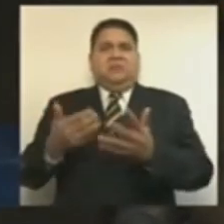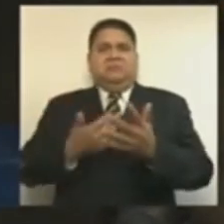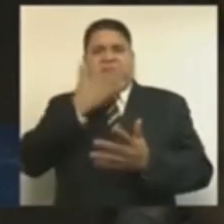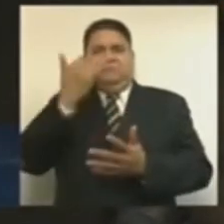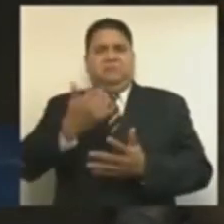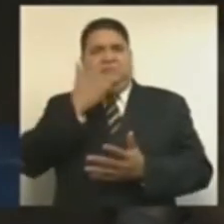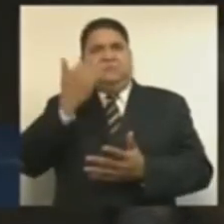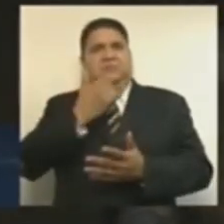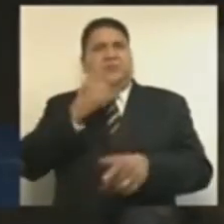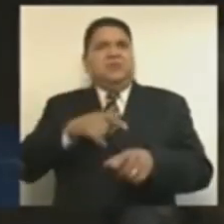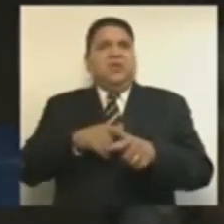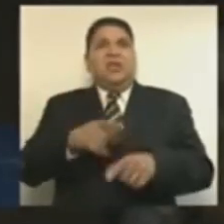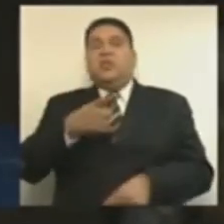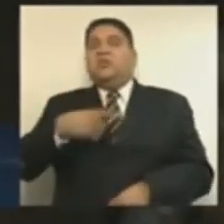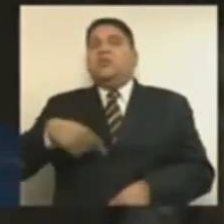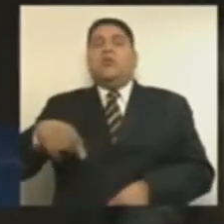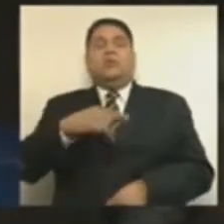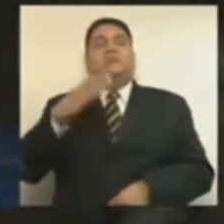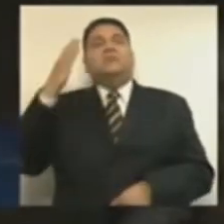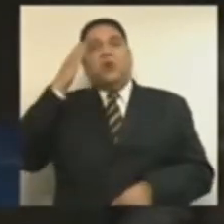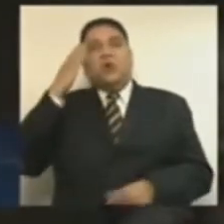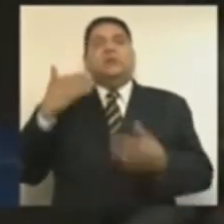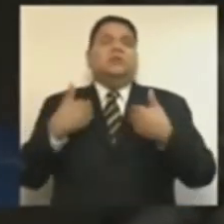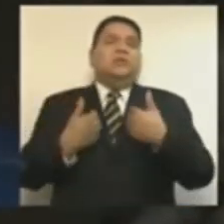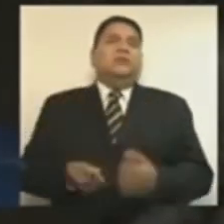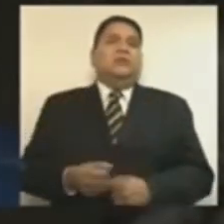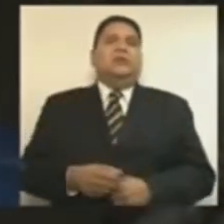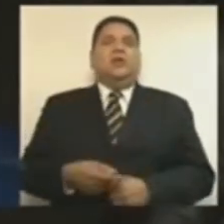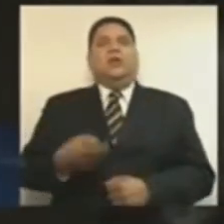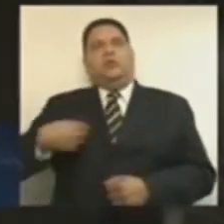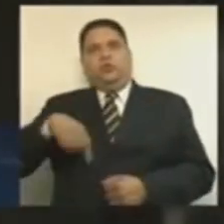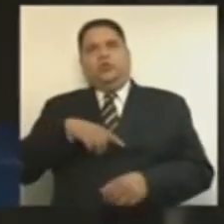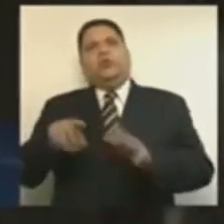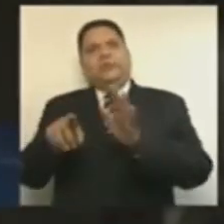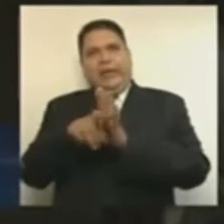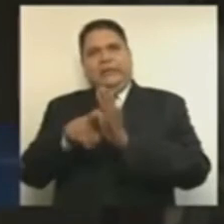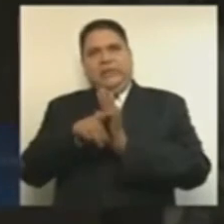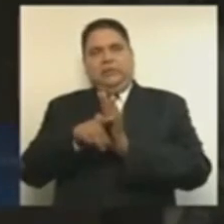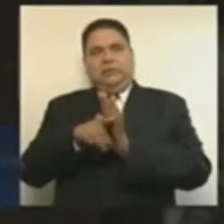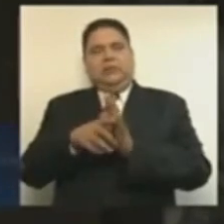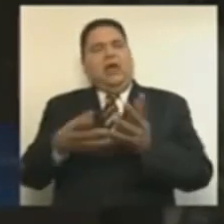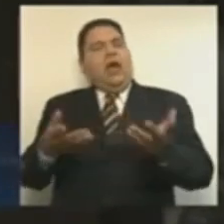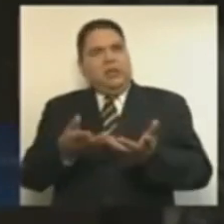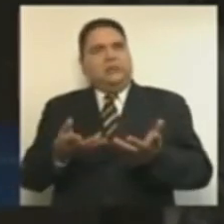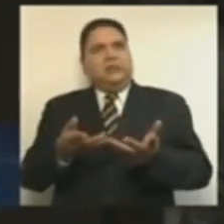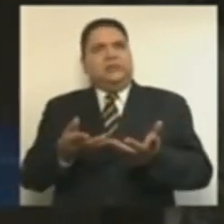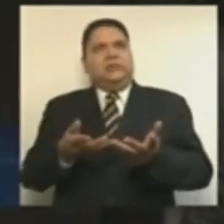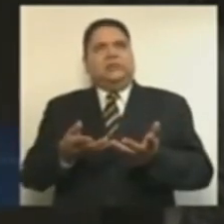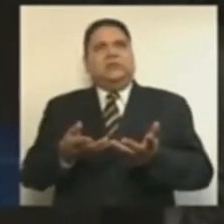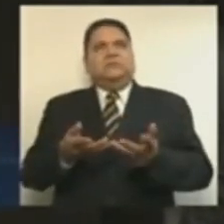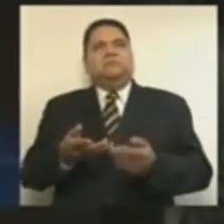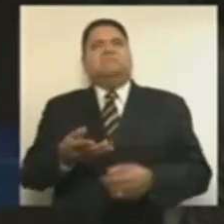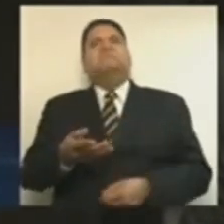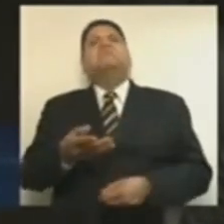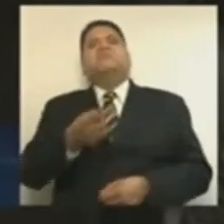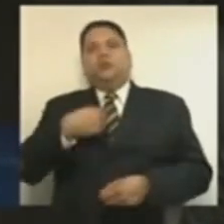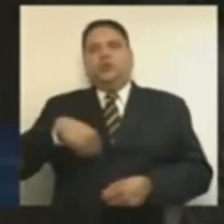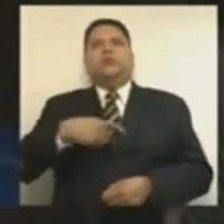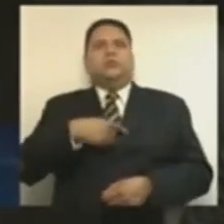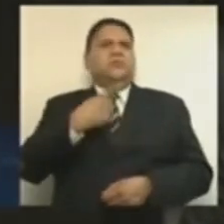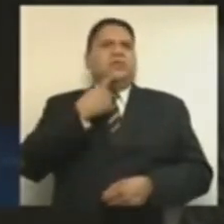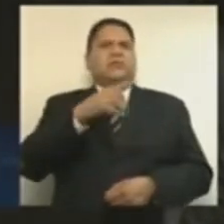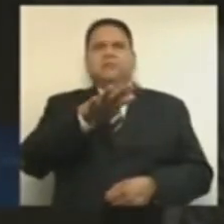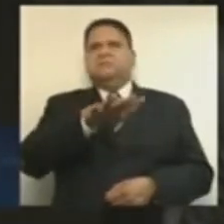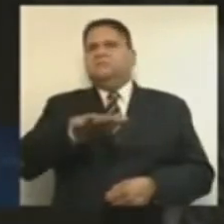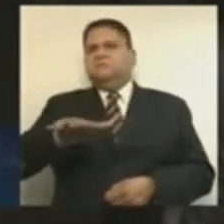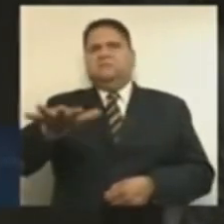tenemos todos que reconocer. Y desde la oposición, lo que nos queda así es decírselos. A ustedes, pero